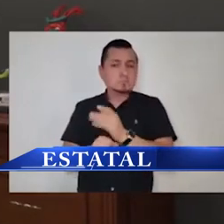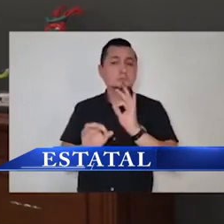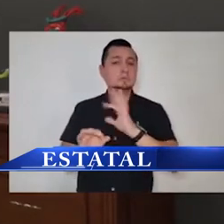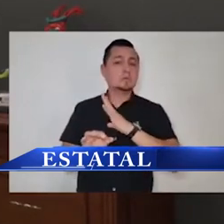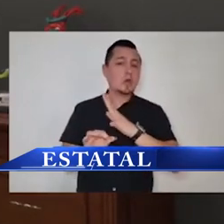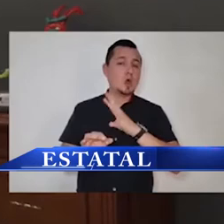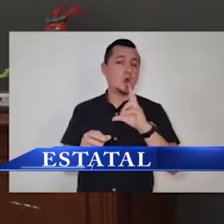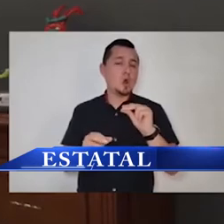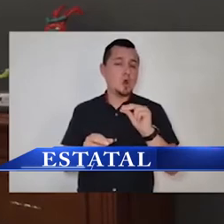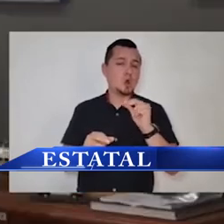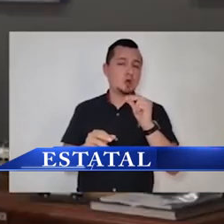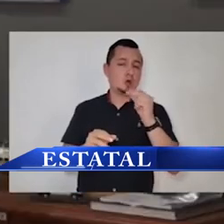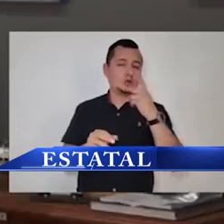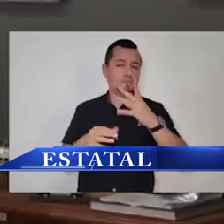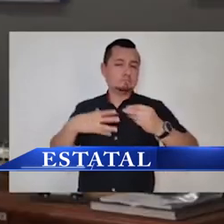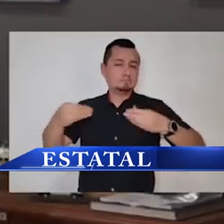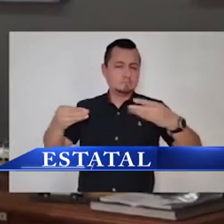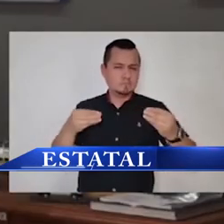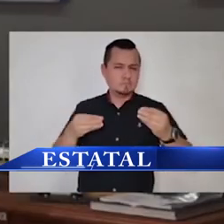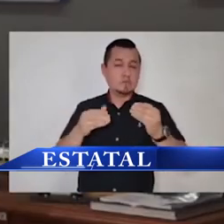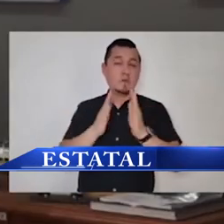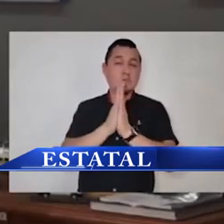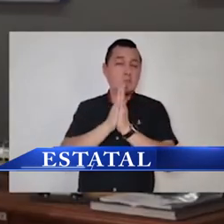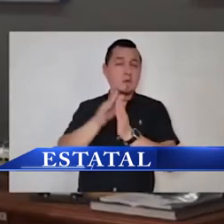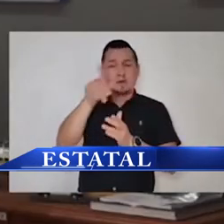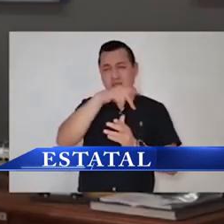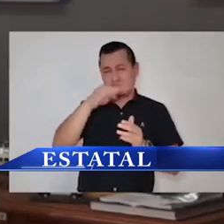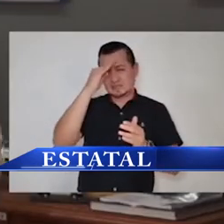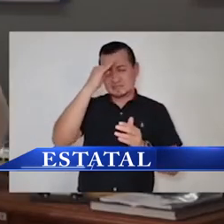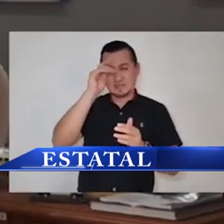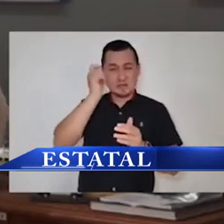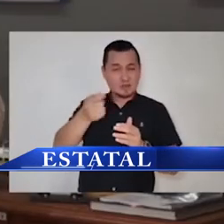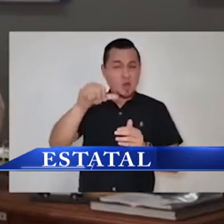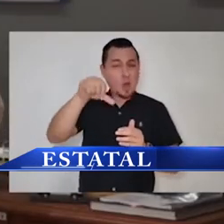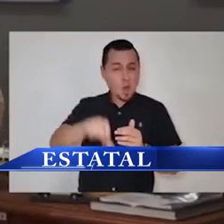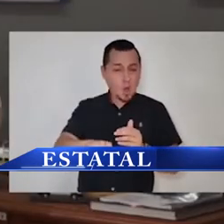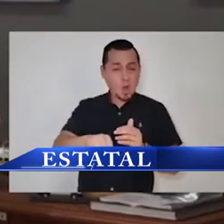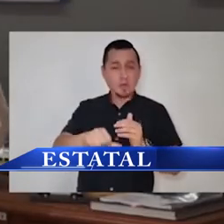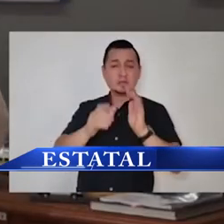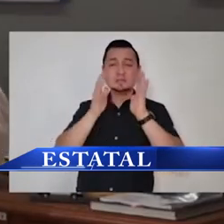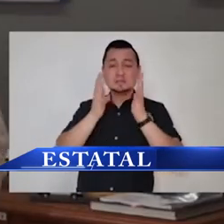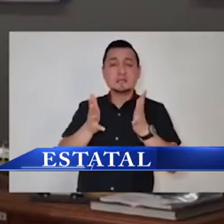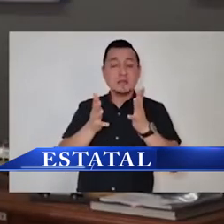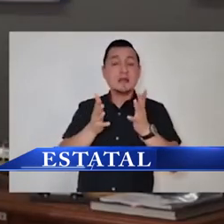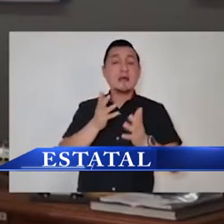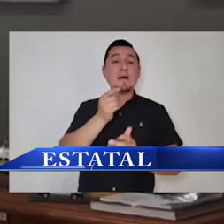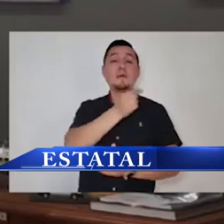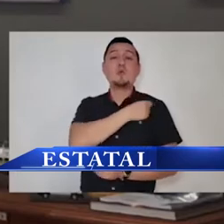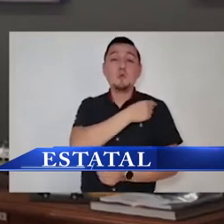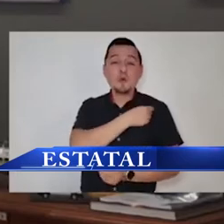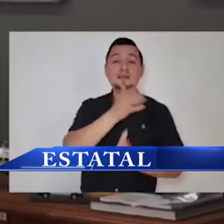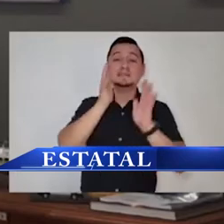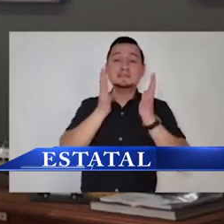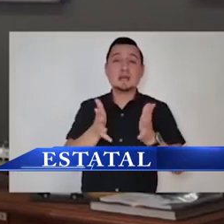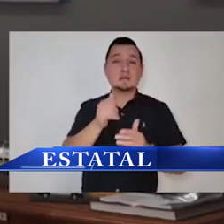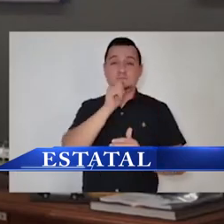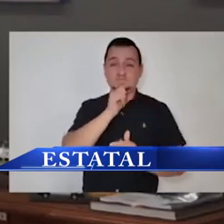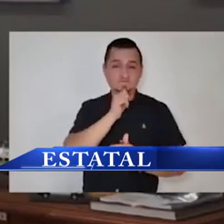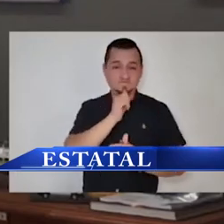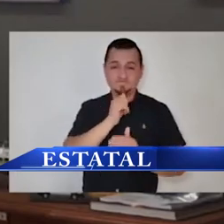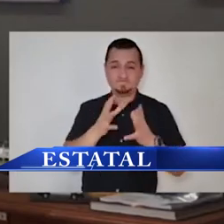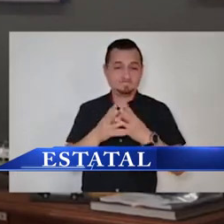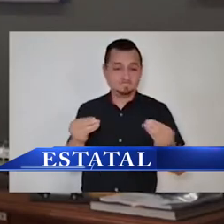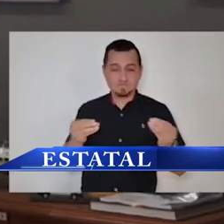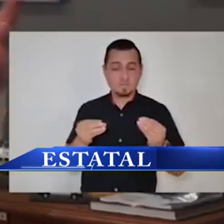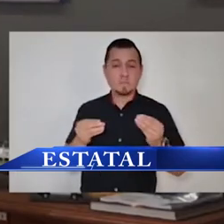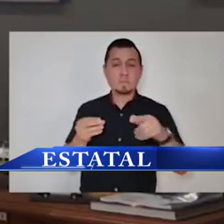de los casos. Vale la pena recalcar que hoy aún no existe una vacuna aprobada y que